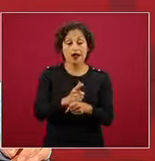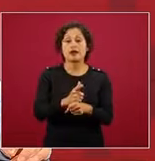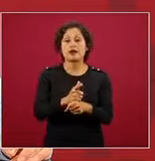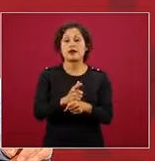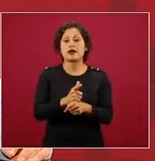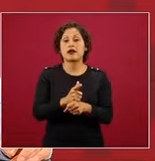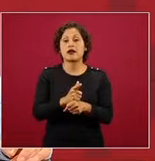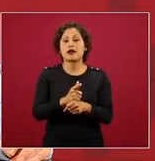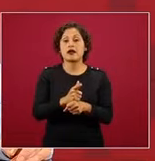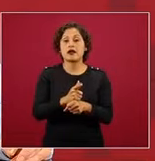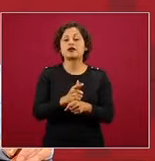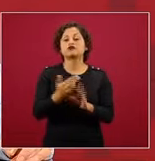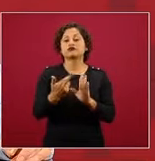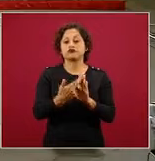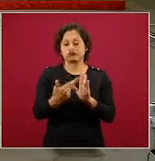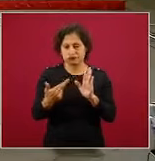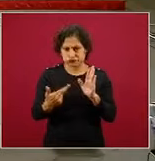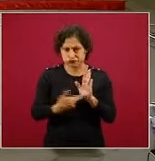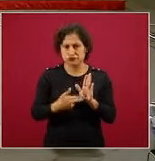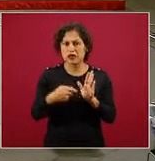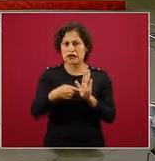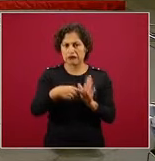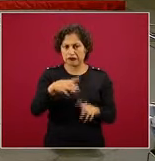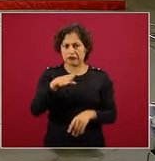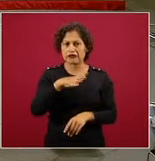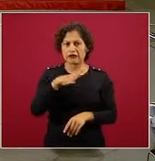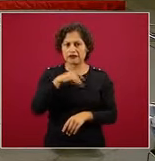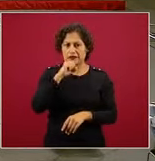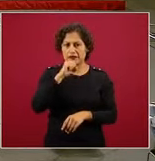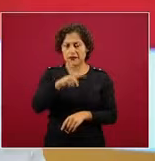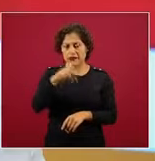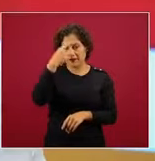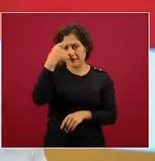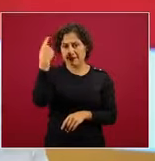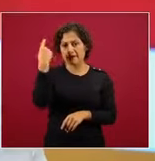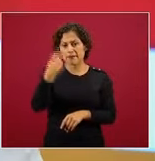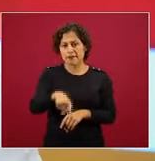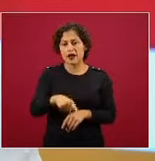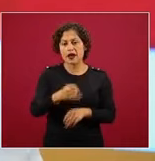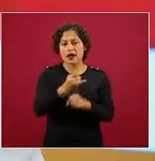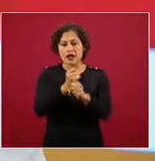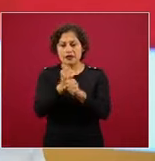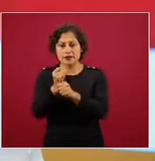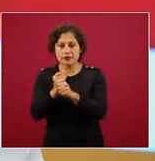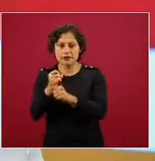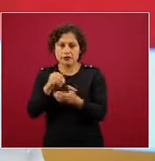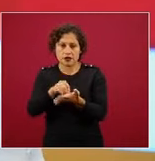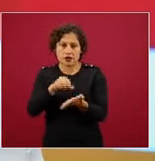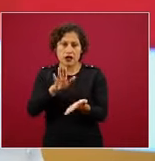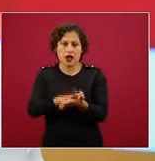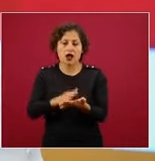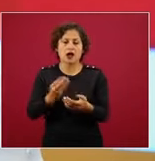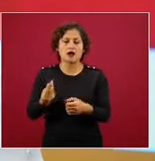emitieron unos lineamientos también para el adecuado llenado y con un código específico